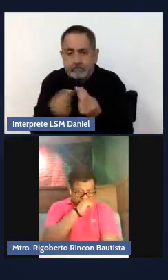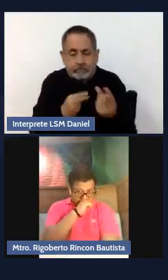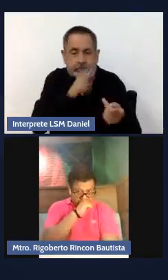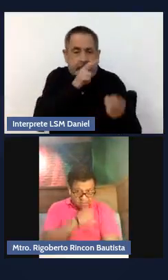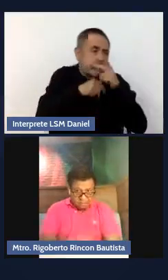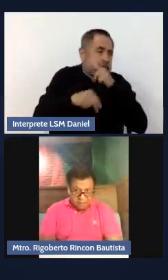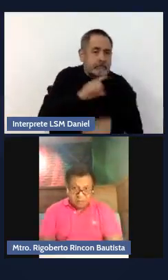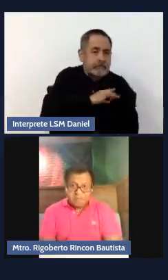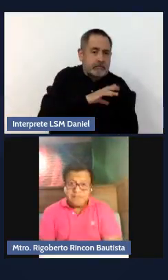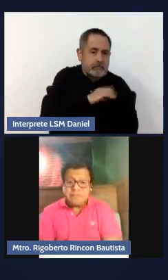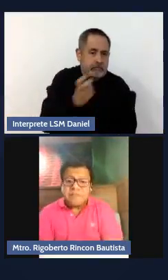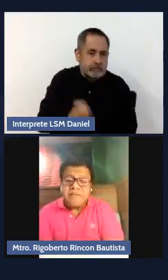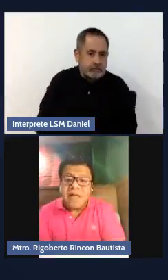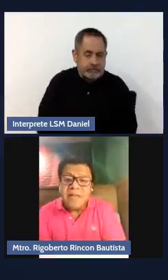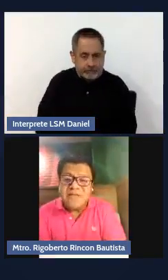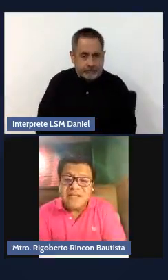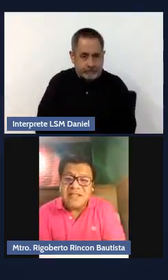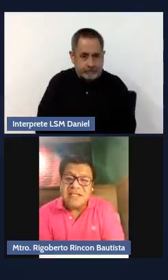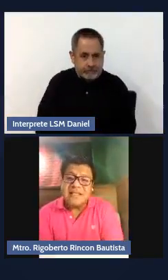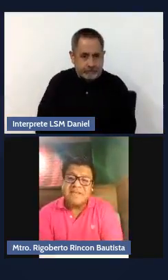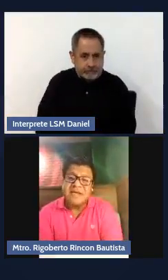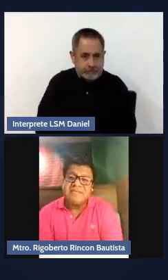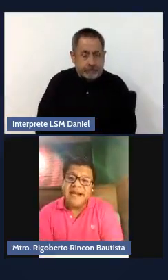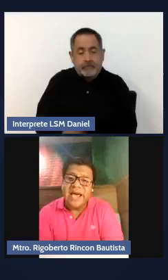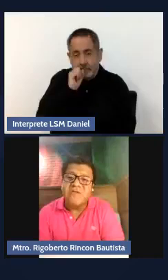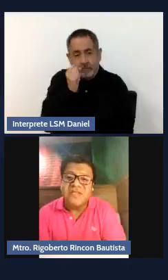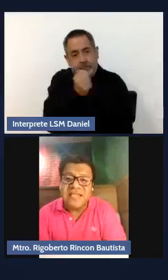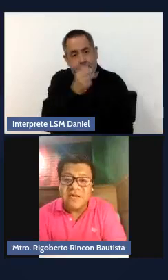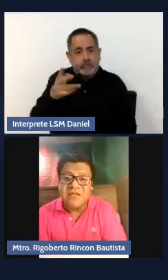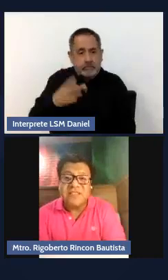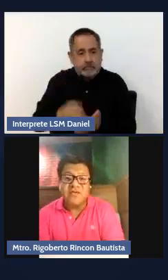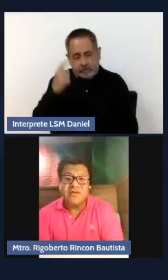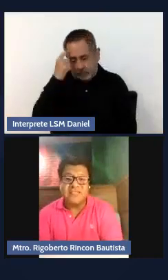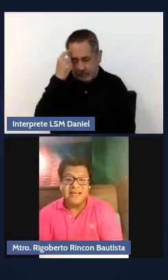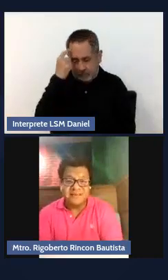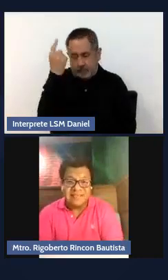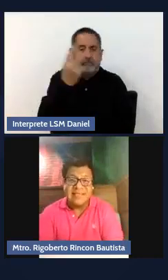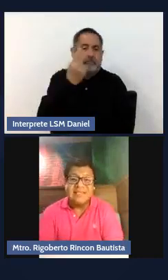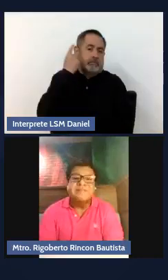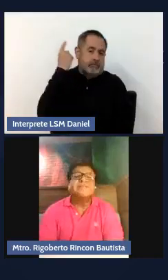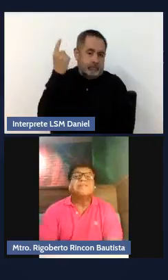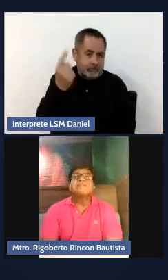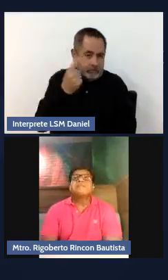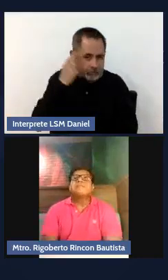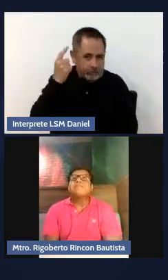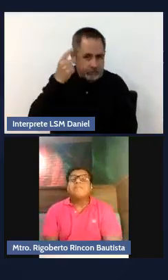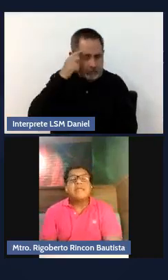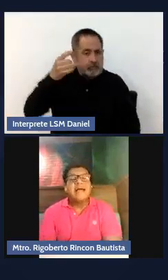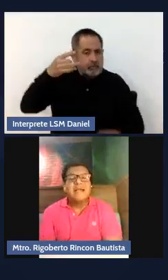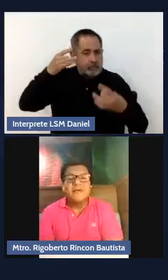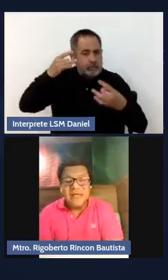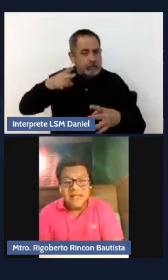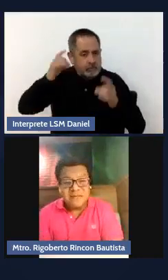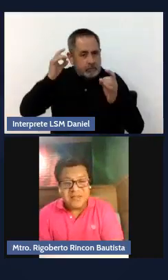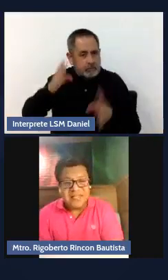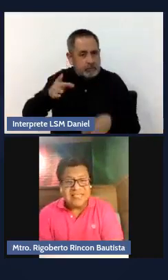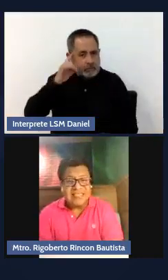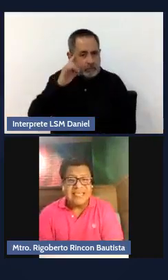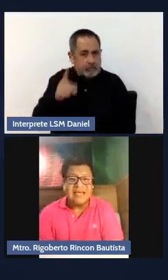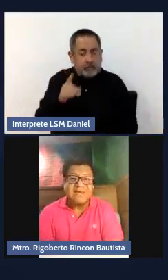Perdón. Vamos a tener también mareos y náuseas y dolores de cabeza. Algo bien importante que tiene